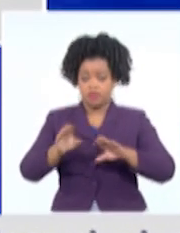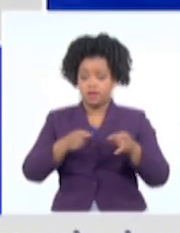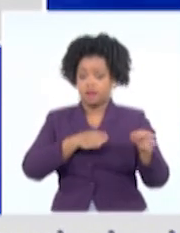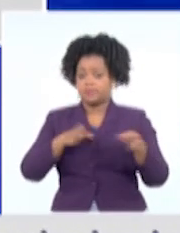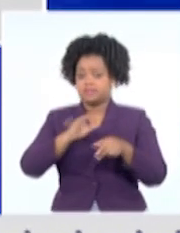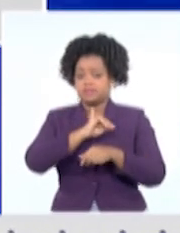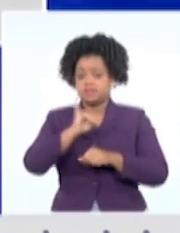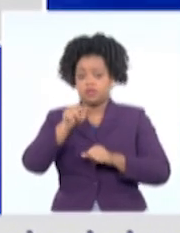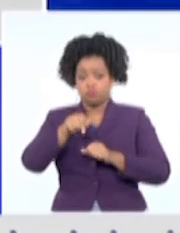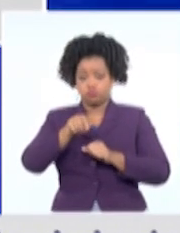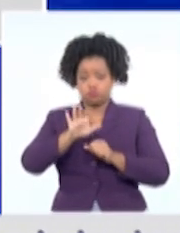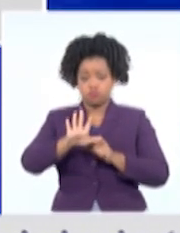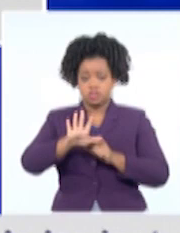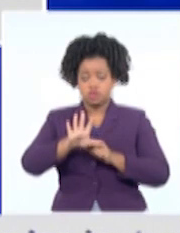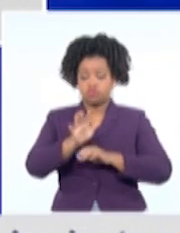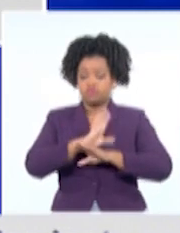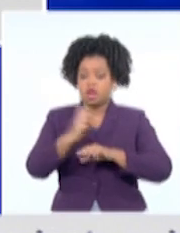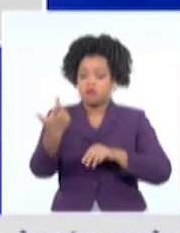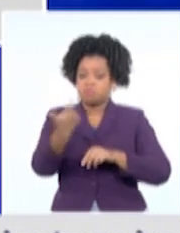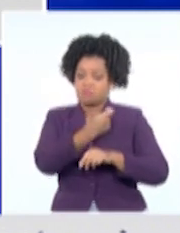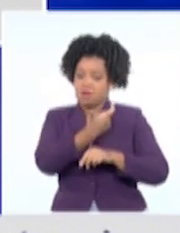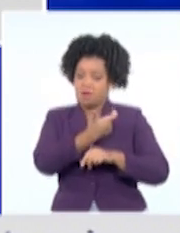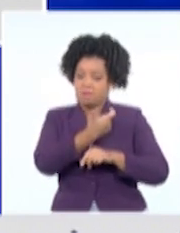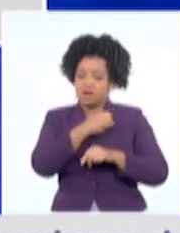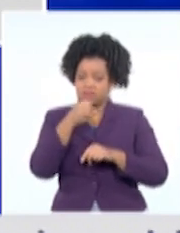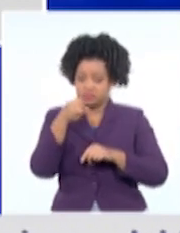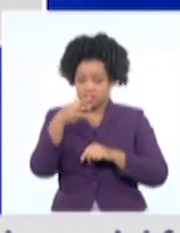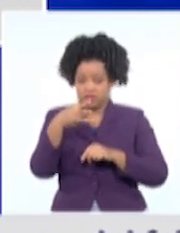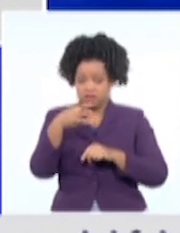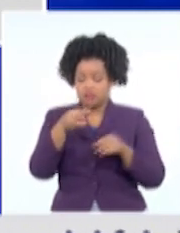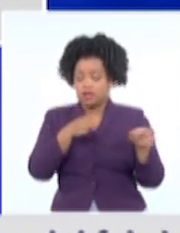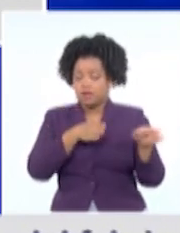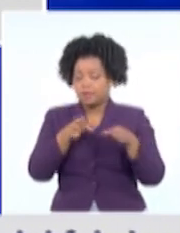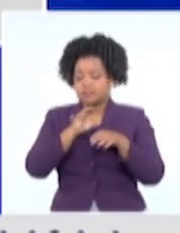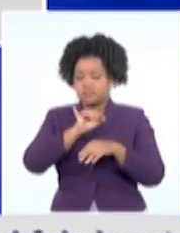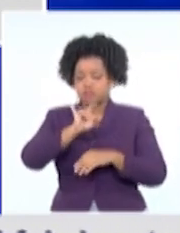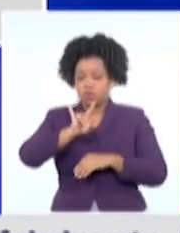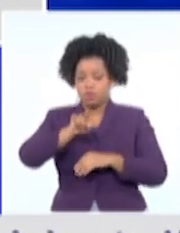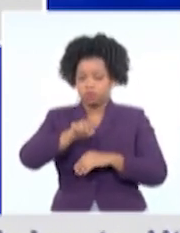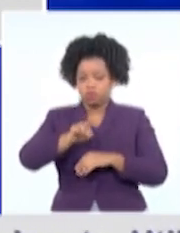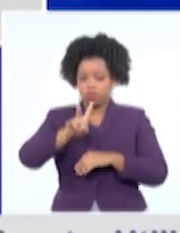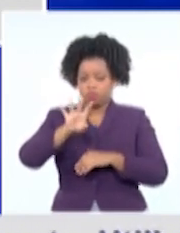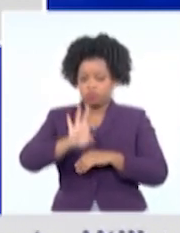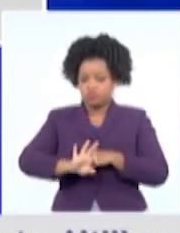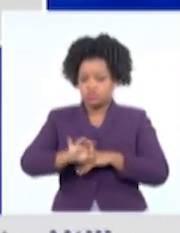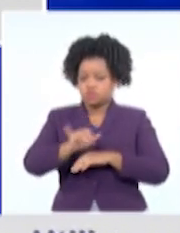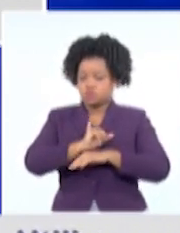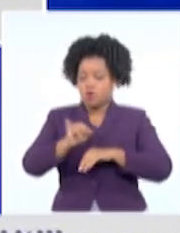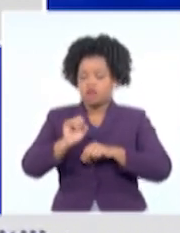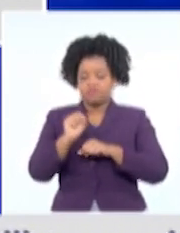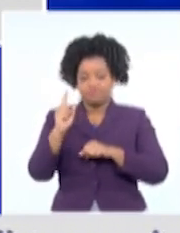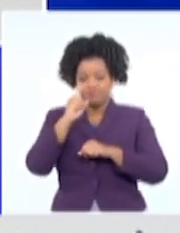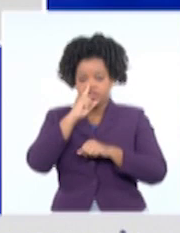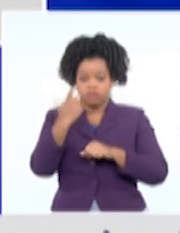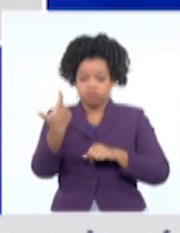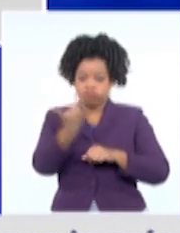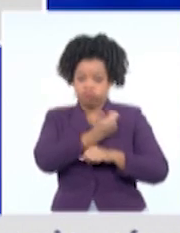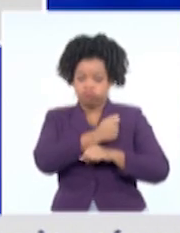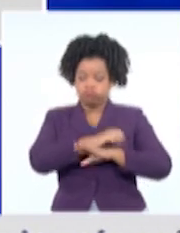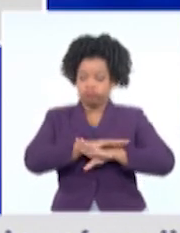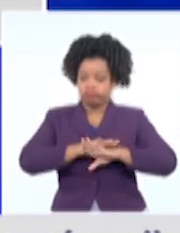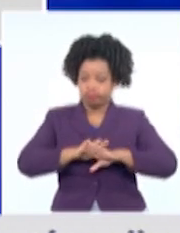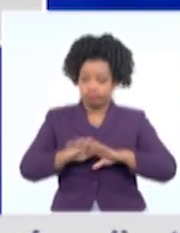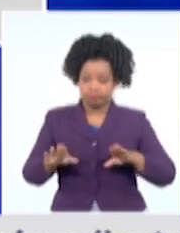66,5% con una tercera dosis y el 69,2% con un